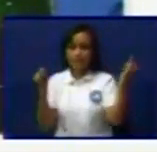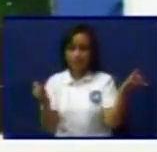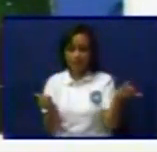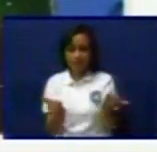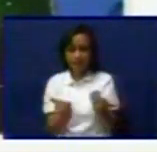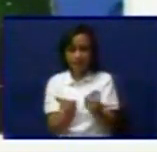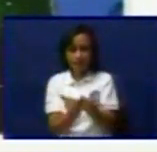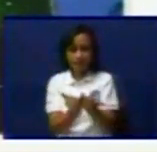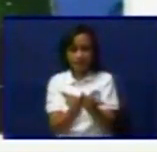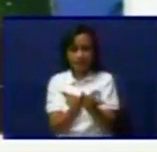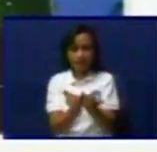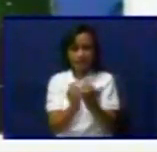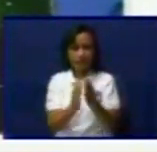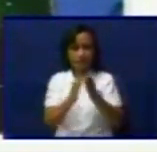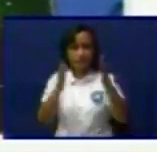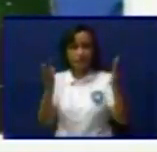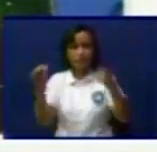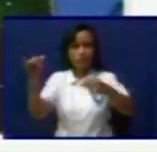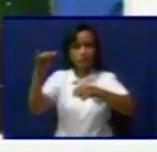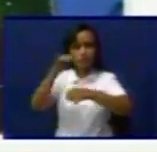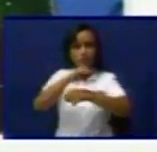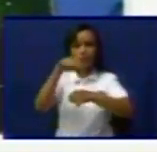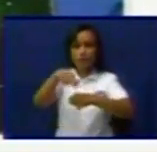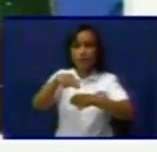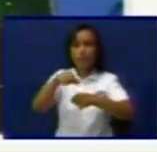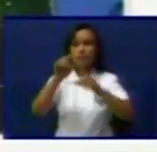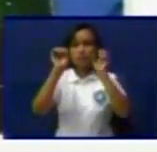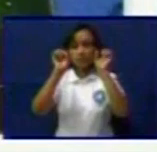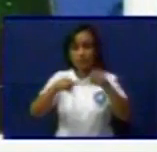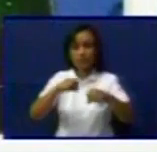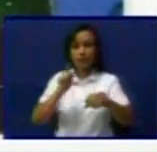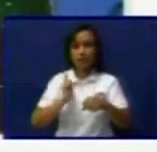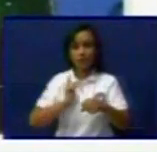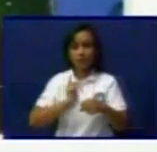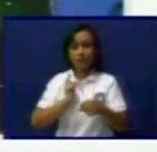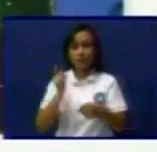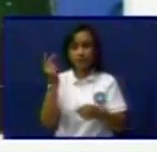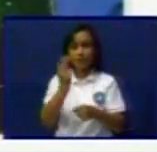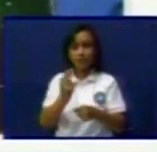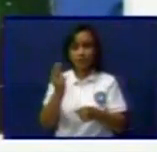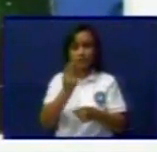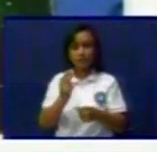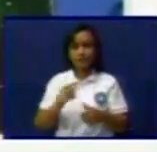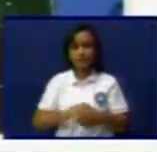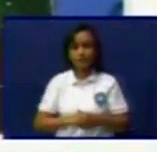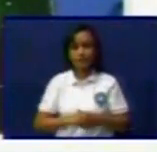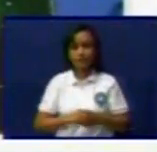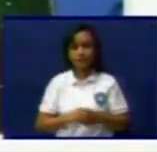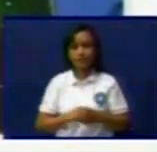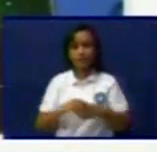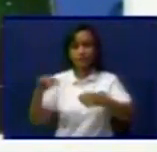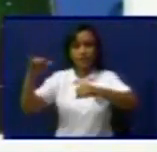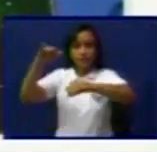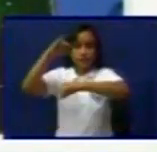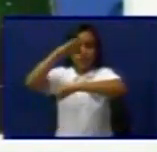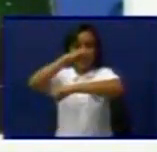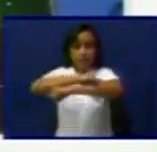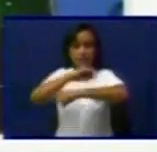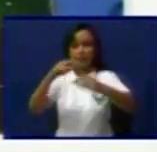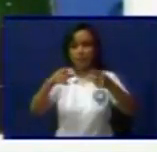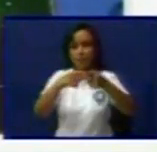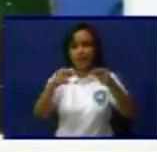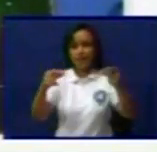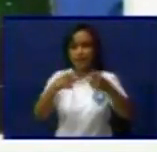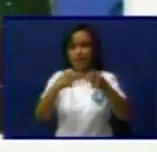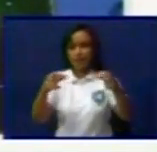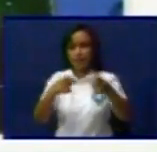de largo y de medio alcance. Es por eso se mantendrán las funciones del aeropuerto en